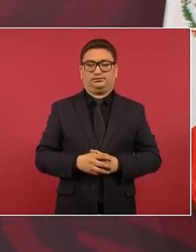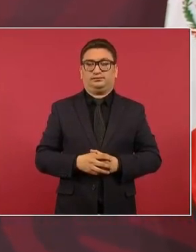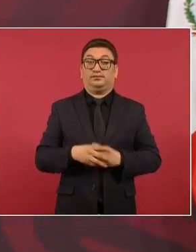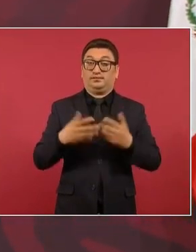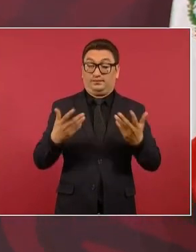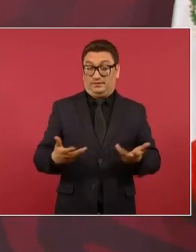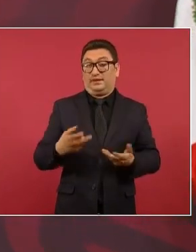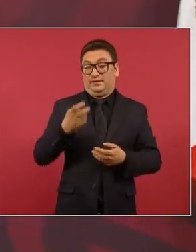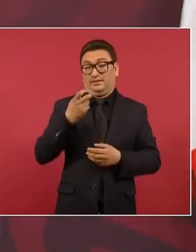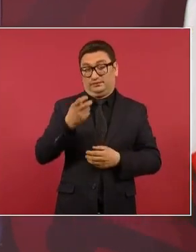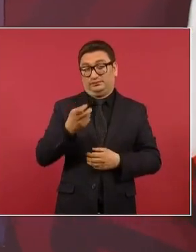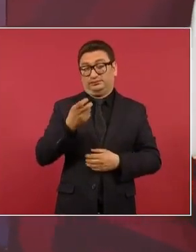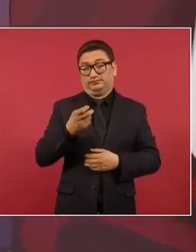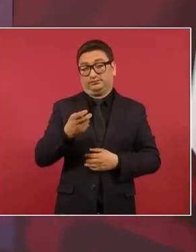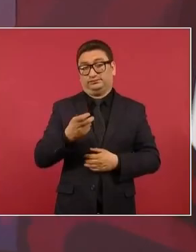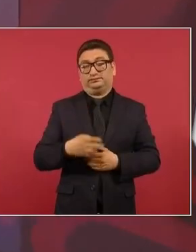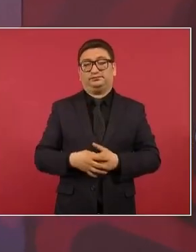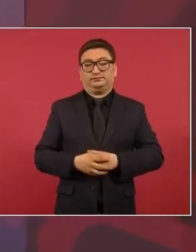Entonces, eso fue y